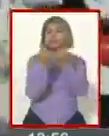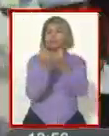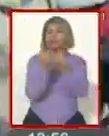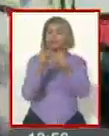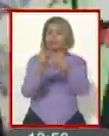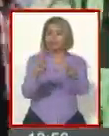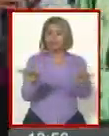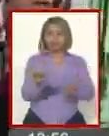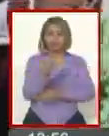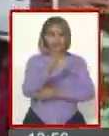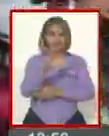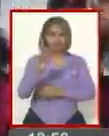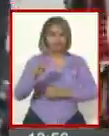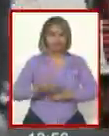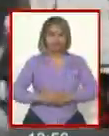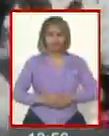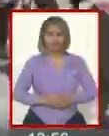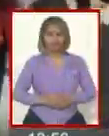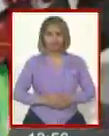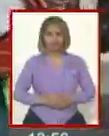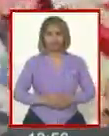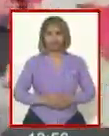diferentes provincias de Cochabamba.